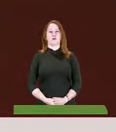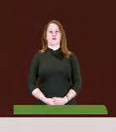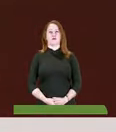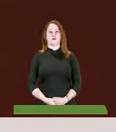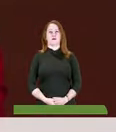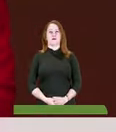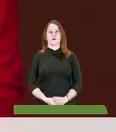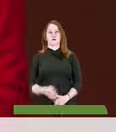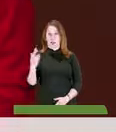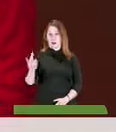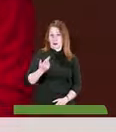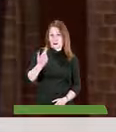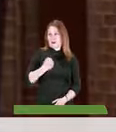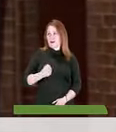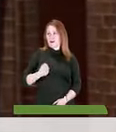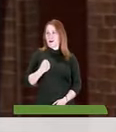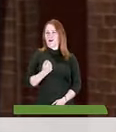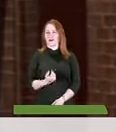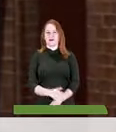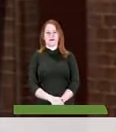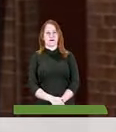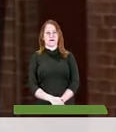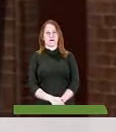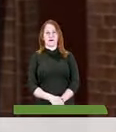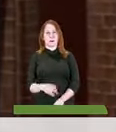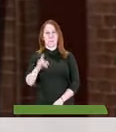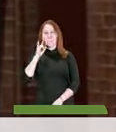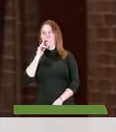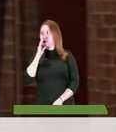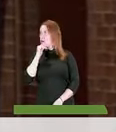Vamos a repetirla, por favor, que no tuvo audio.